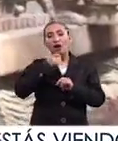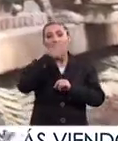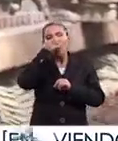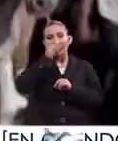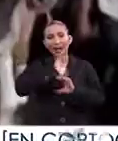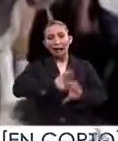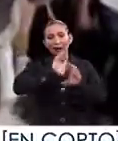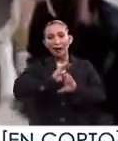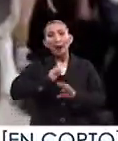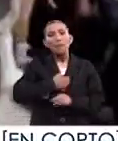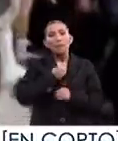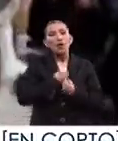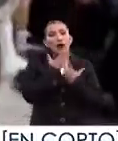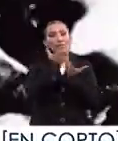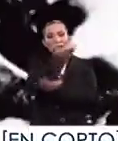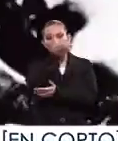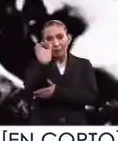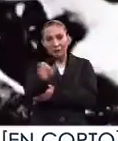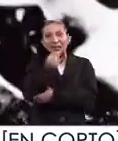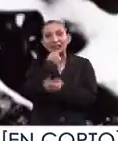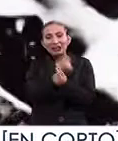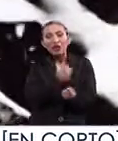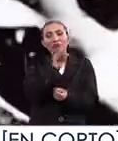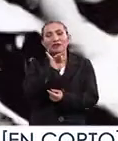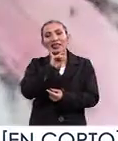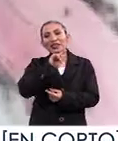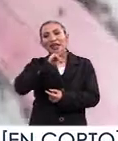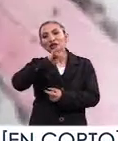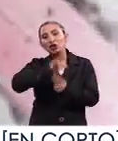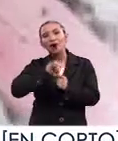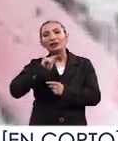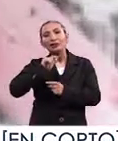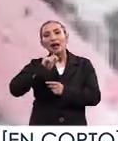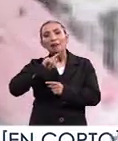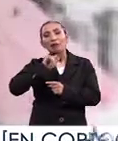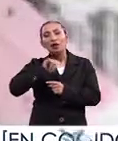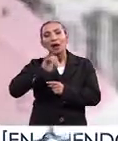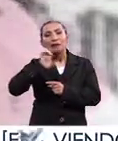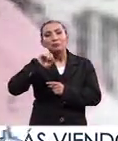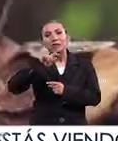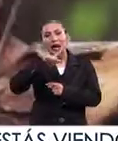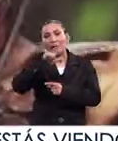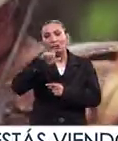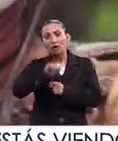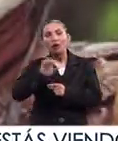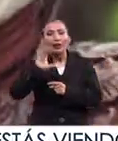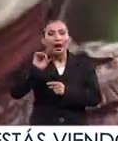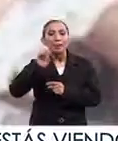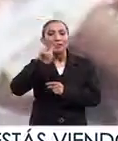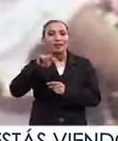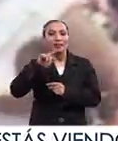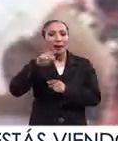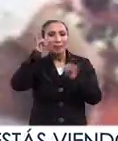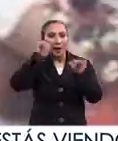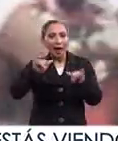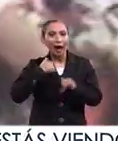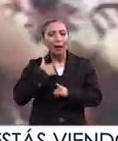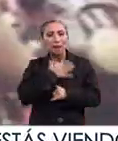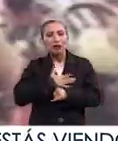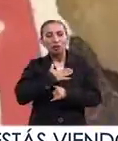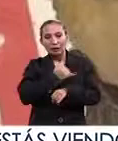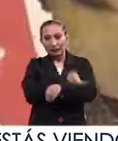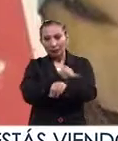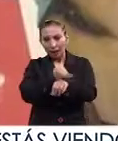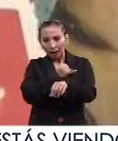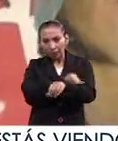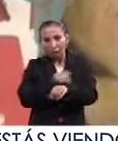Canto, Poetas Campesinos, Niño Fidencio, El Taumaturgo de Espinazo, Cabeza de Vaca, La Pasión de